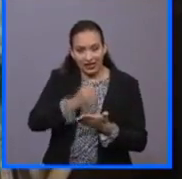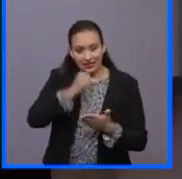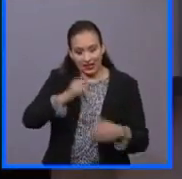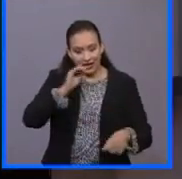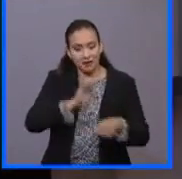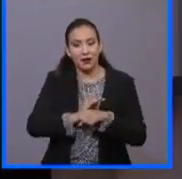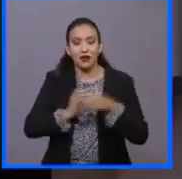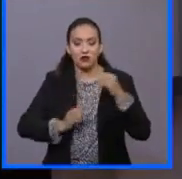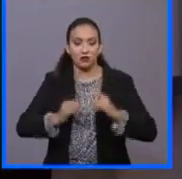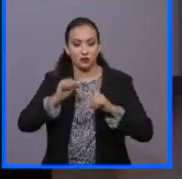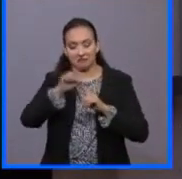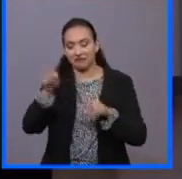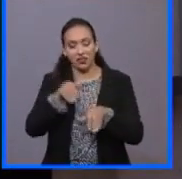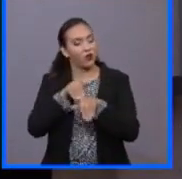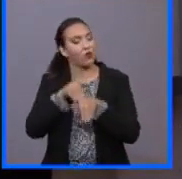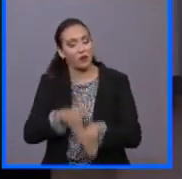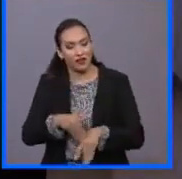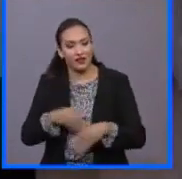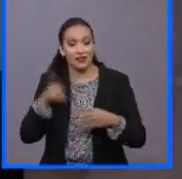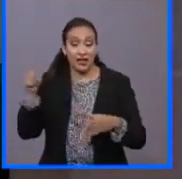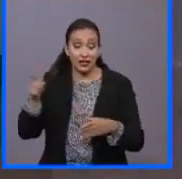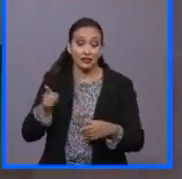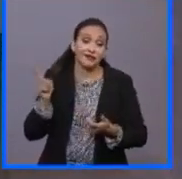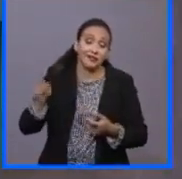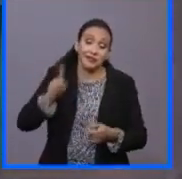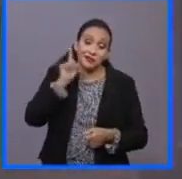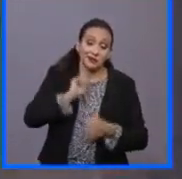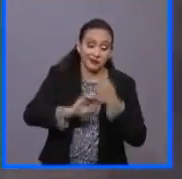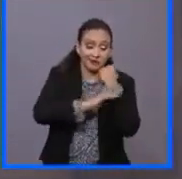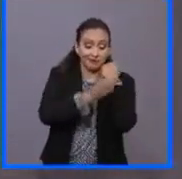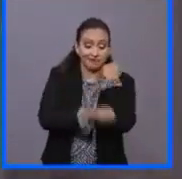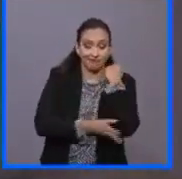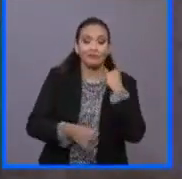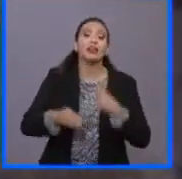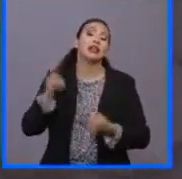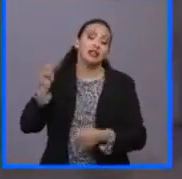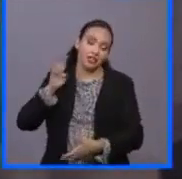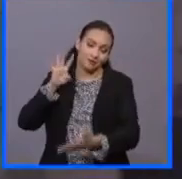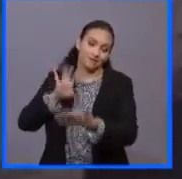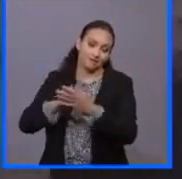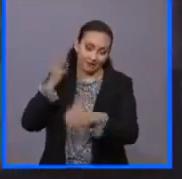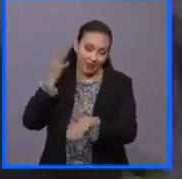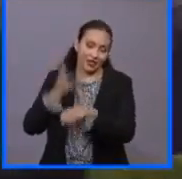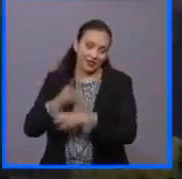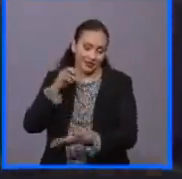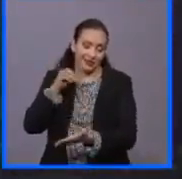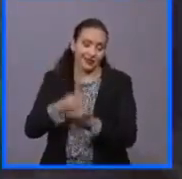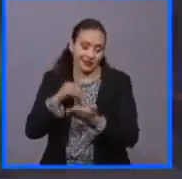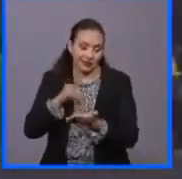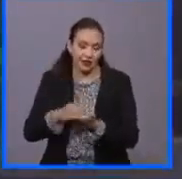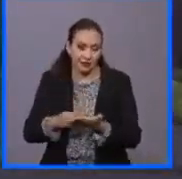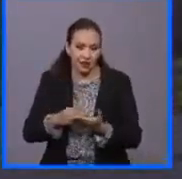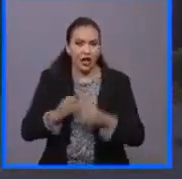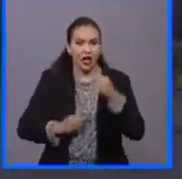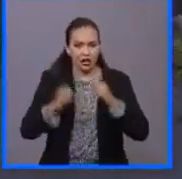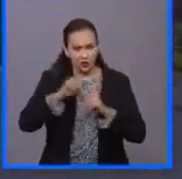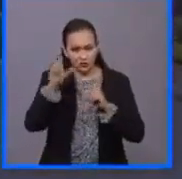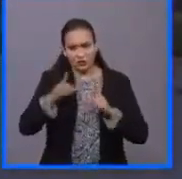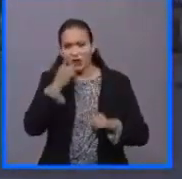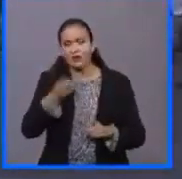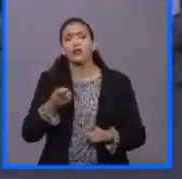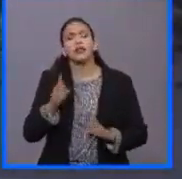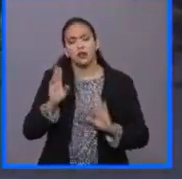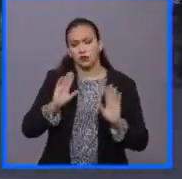de amparo de la Suprema Corte de Justicia de la Nación, que ordenó garantizar la autonomía reproductiva de las personas gestantes